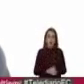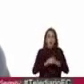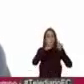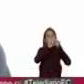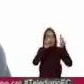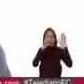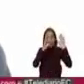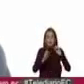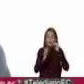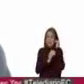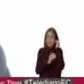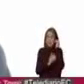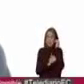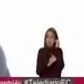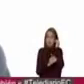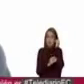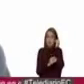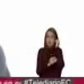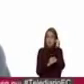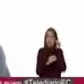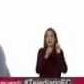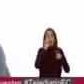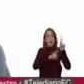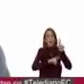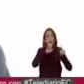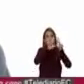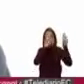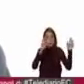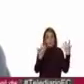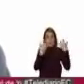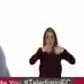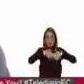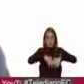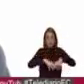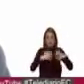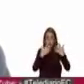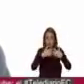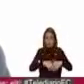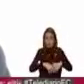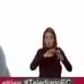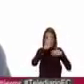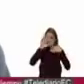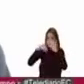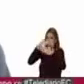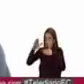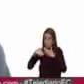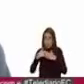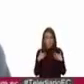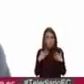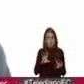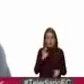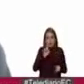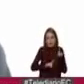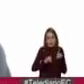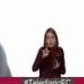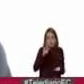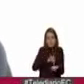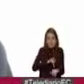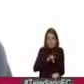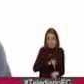más cuestionable porque las empresas están atravesando problemas muy severos, pero obviamente no son todas. Hay sectores como supermercados,